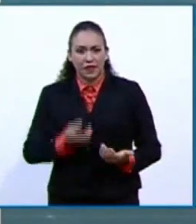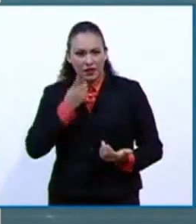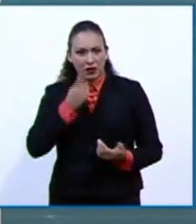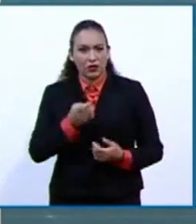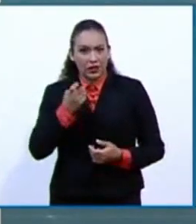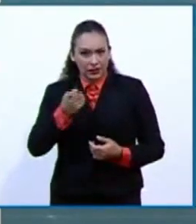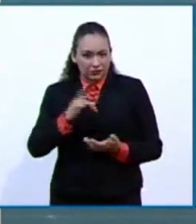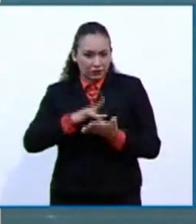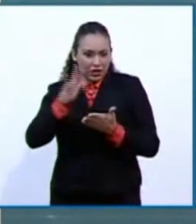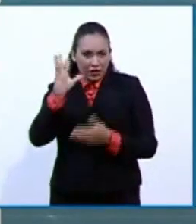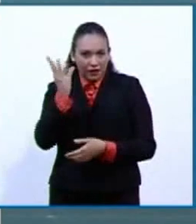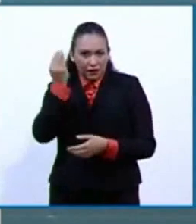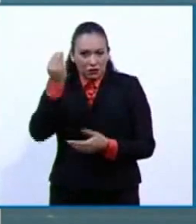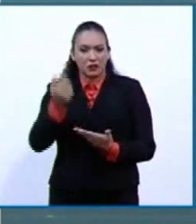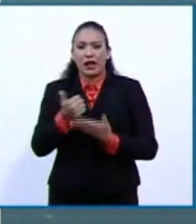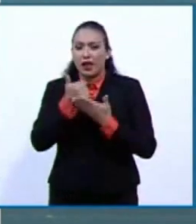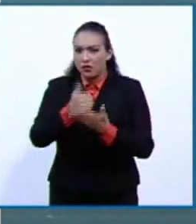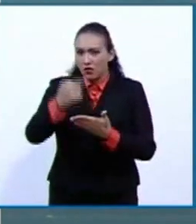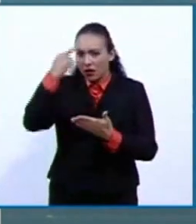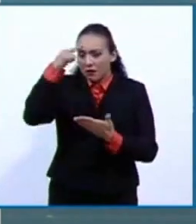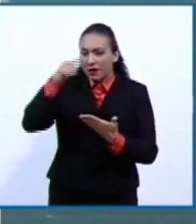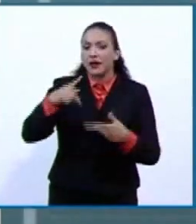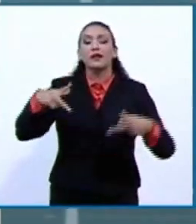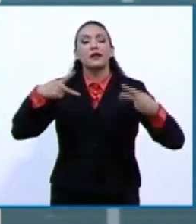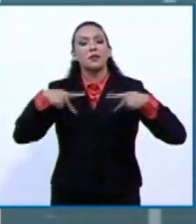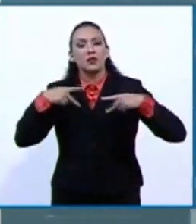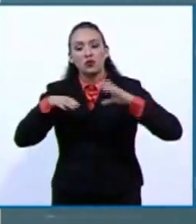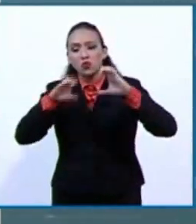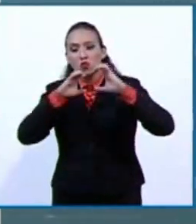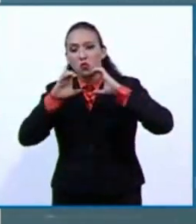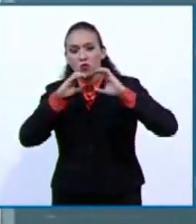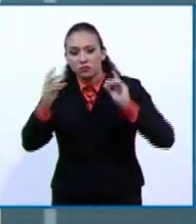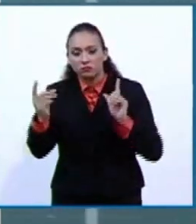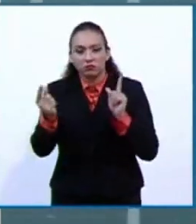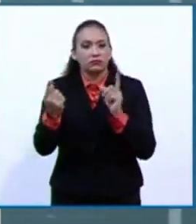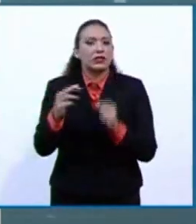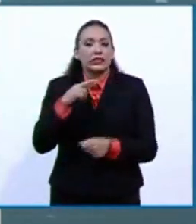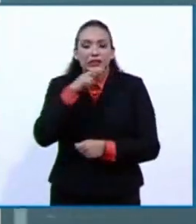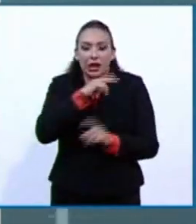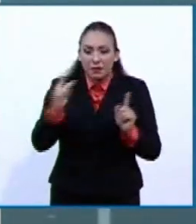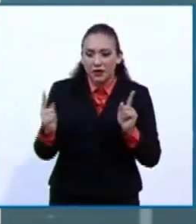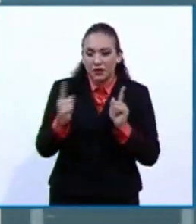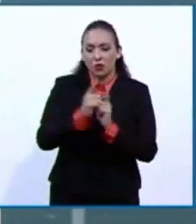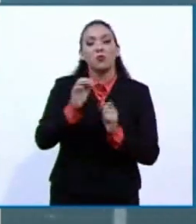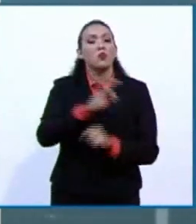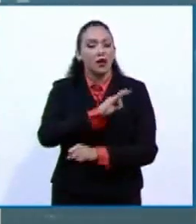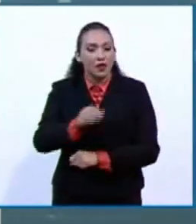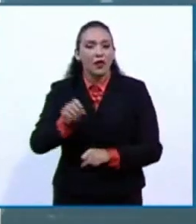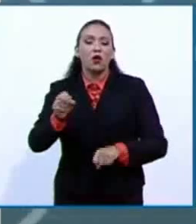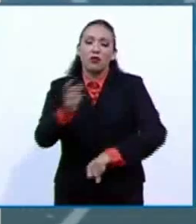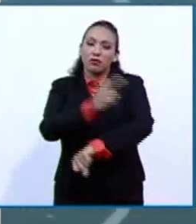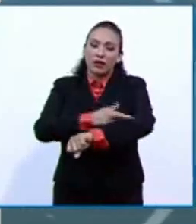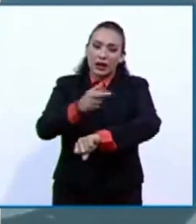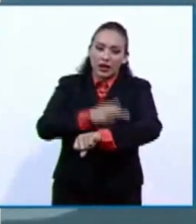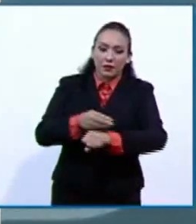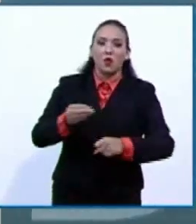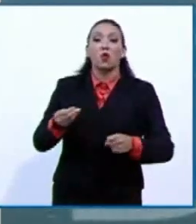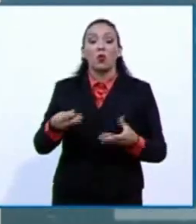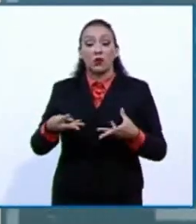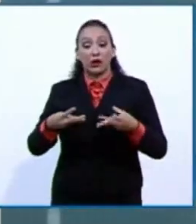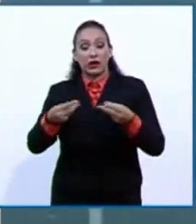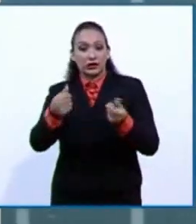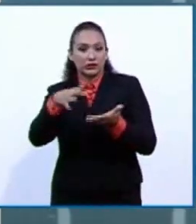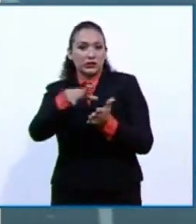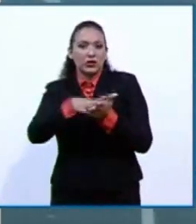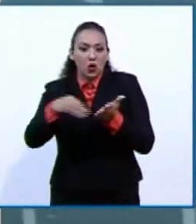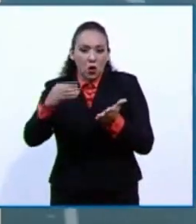a través de estos es posible entablar una comunicación instantánea, agilizar los procesos legales, reducir costos de documentos